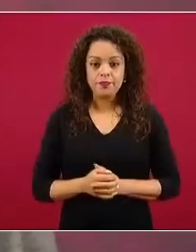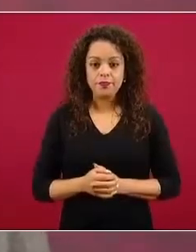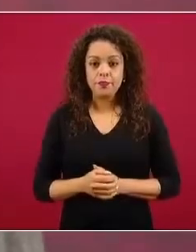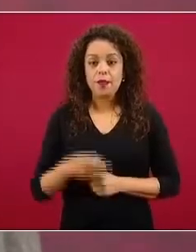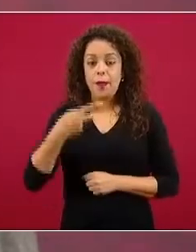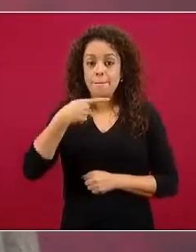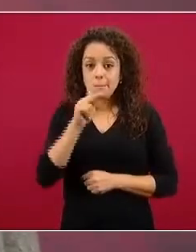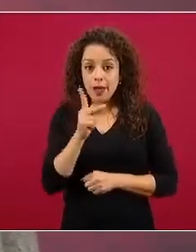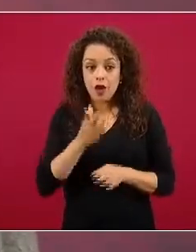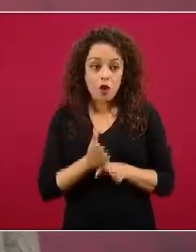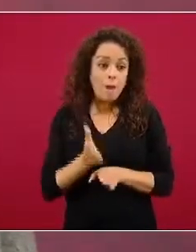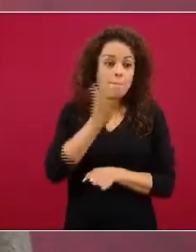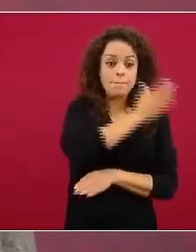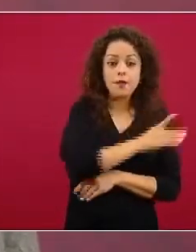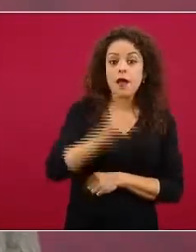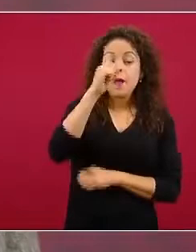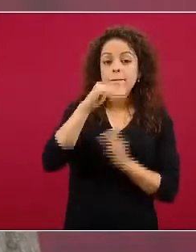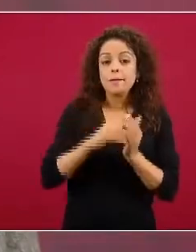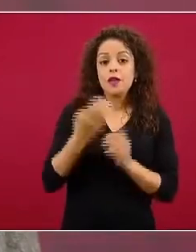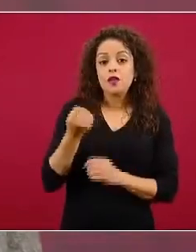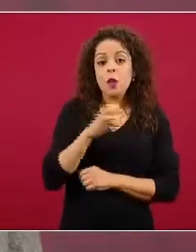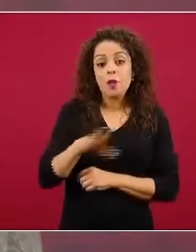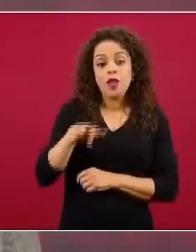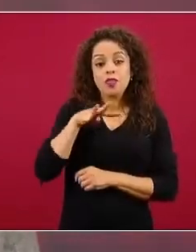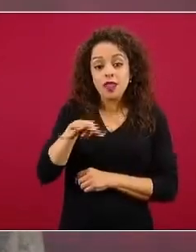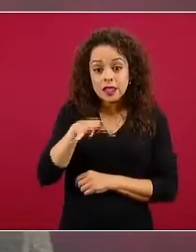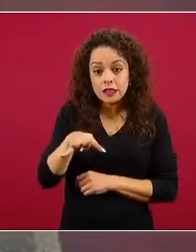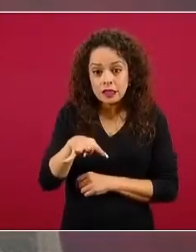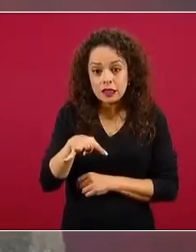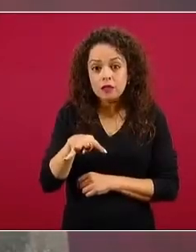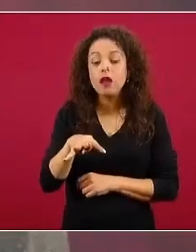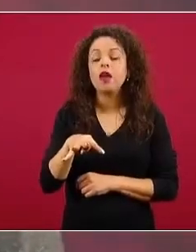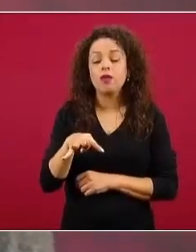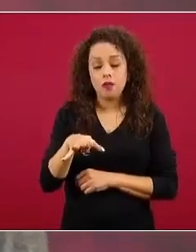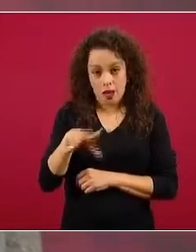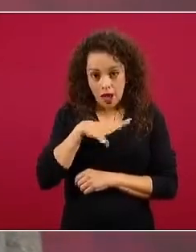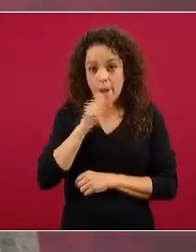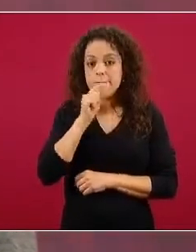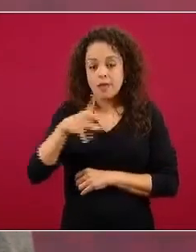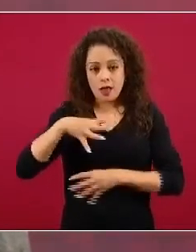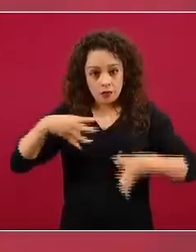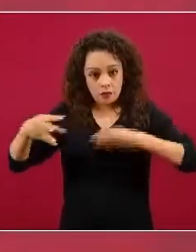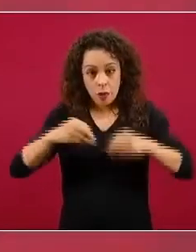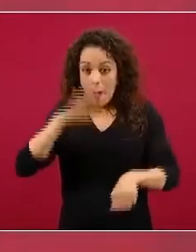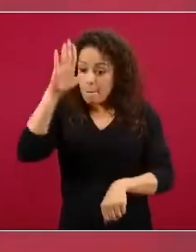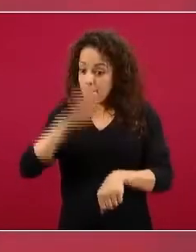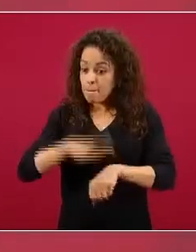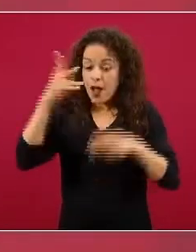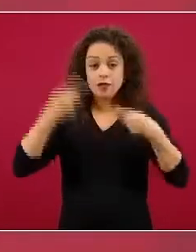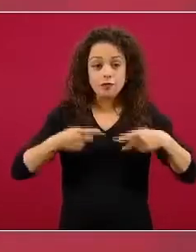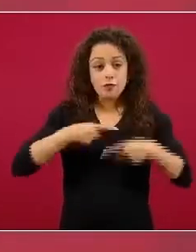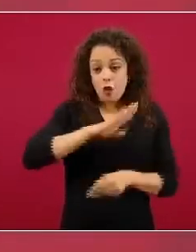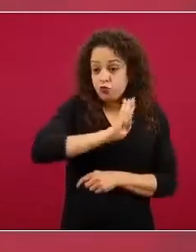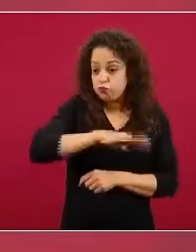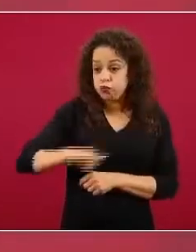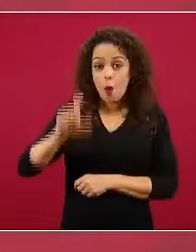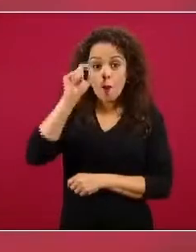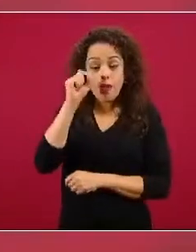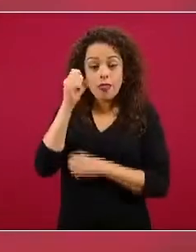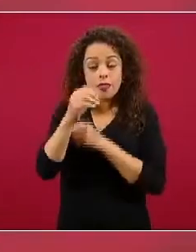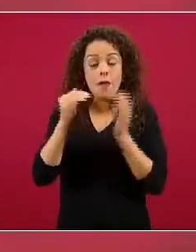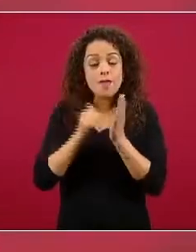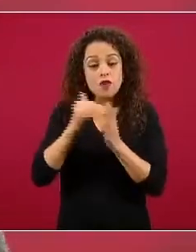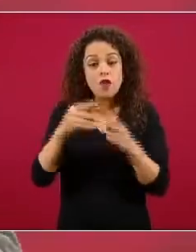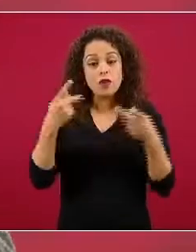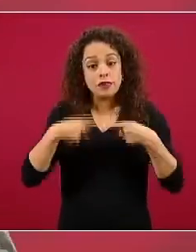ola epidémica en 1919. De hecho, la mayor contribución a la mortalidad, donde murieron 20 millones de personas durante